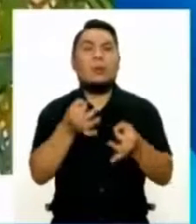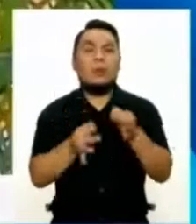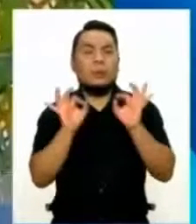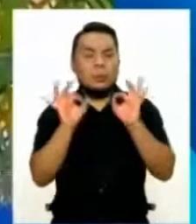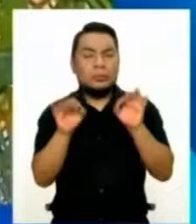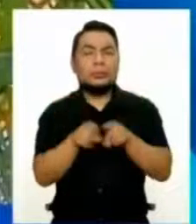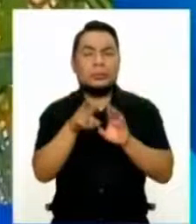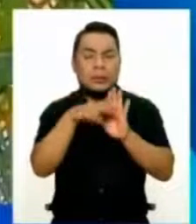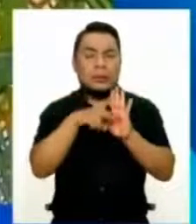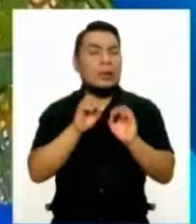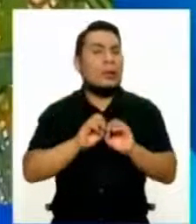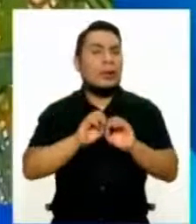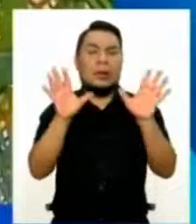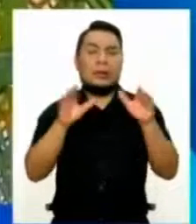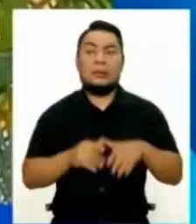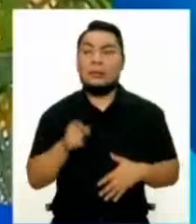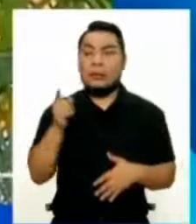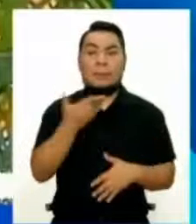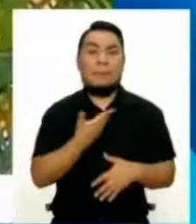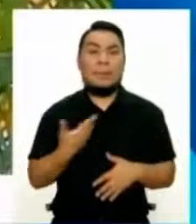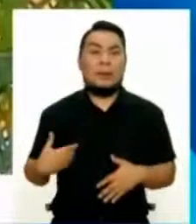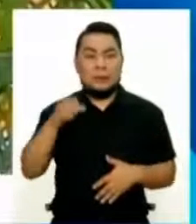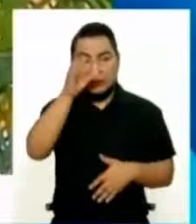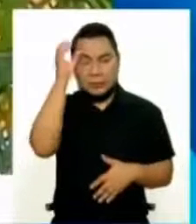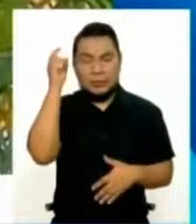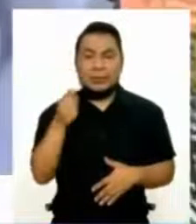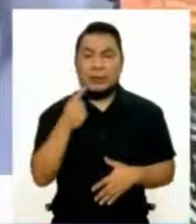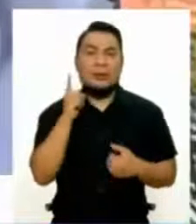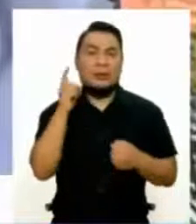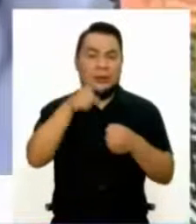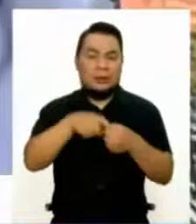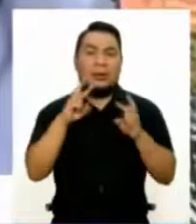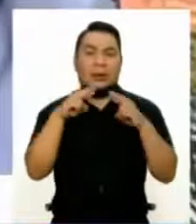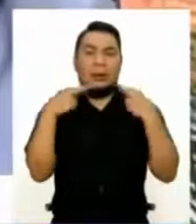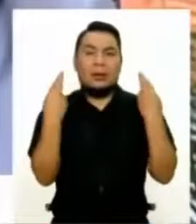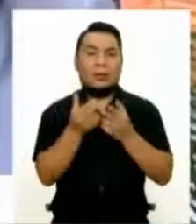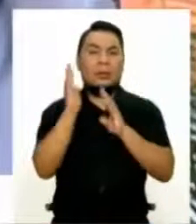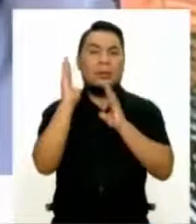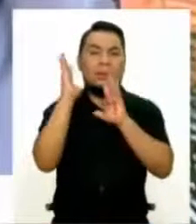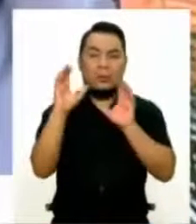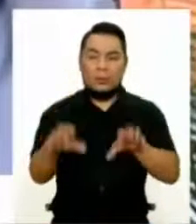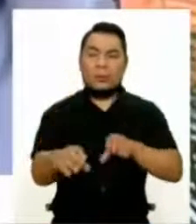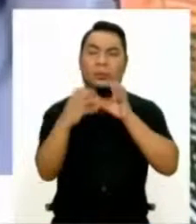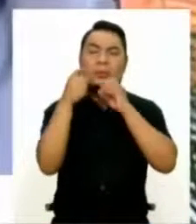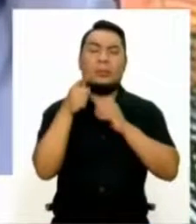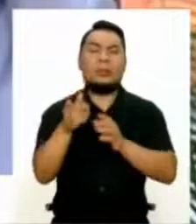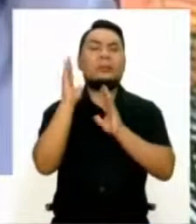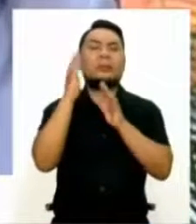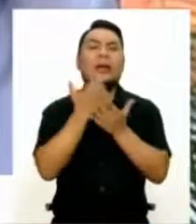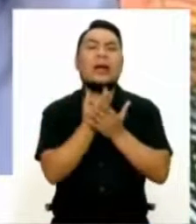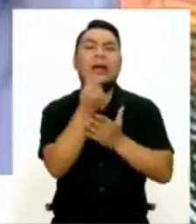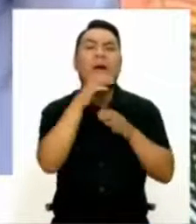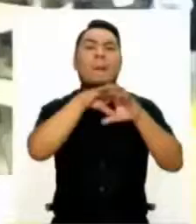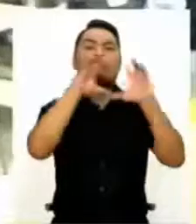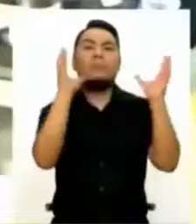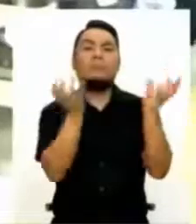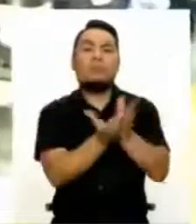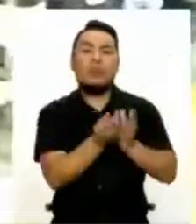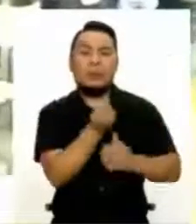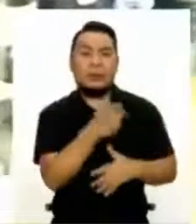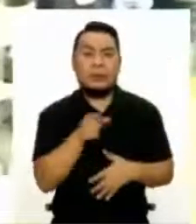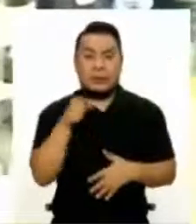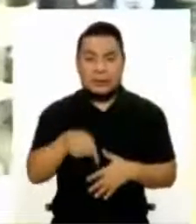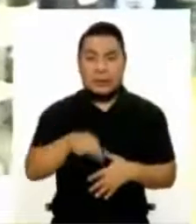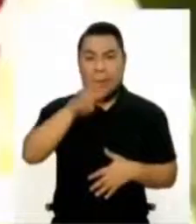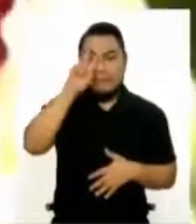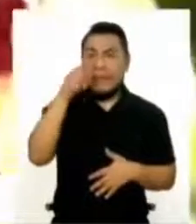jurídica y reglas claras. El presidente Pedro Castillo participó en la sesión plenaria virtual del Foro Económico Mundial.